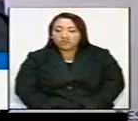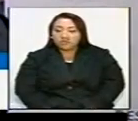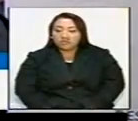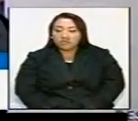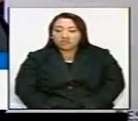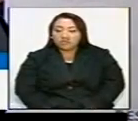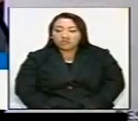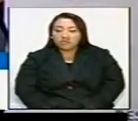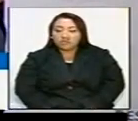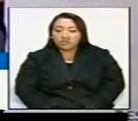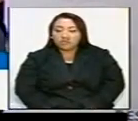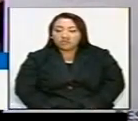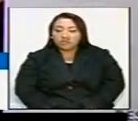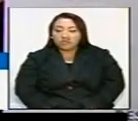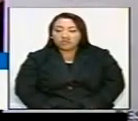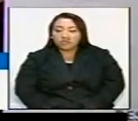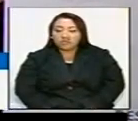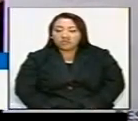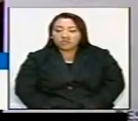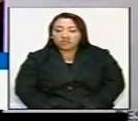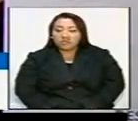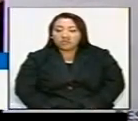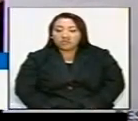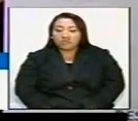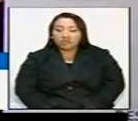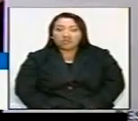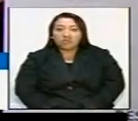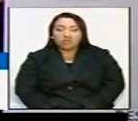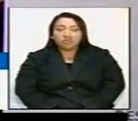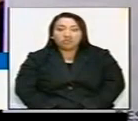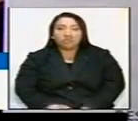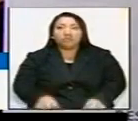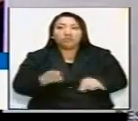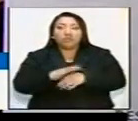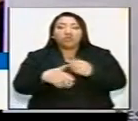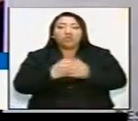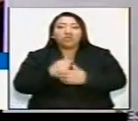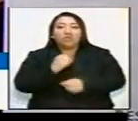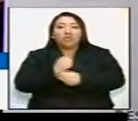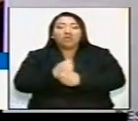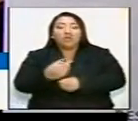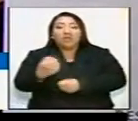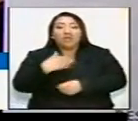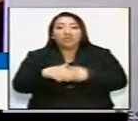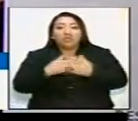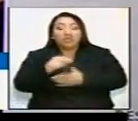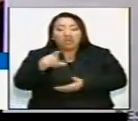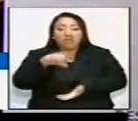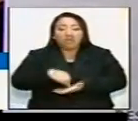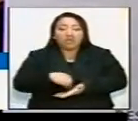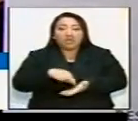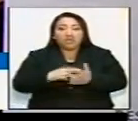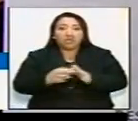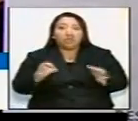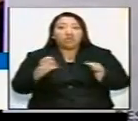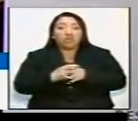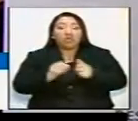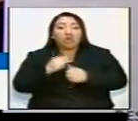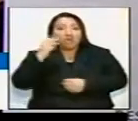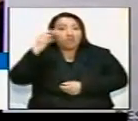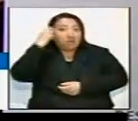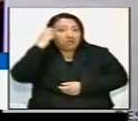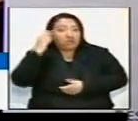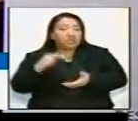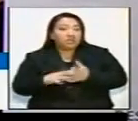Entonces hay mucho en relación a las condiciones de vida y también los ingresos per cápita que están unidos a las